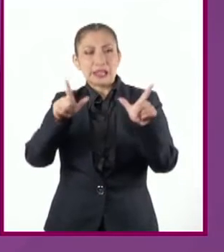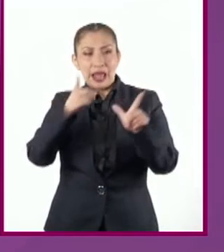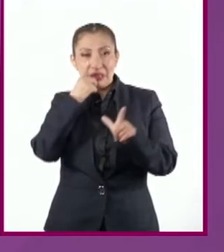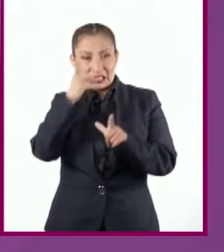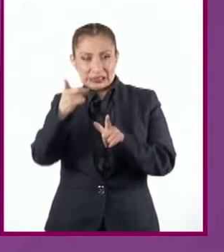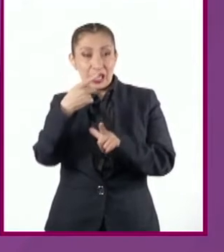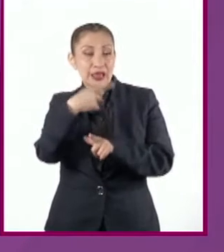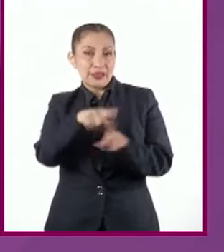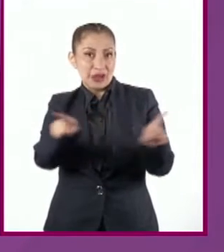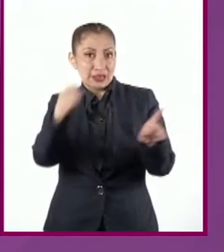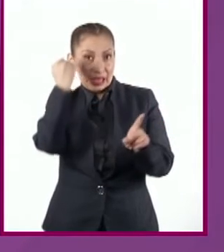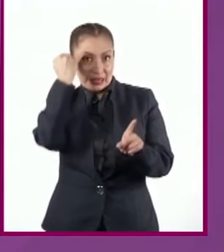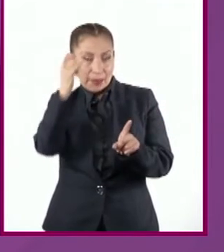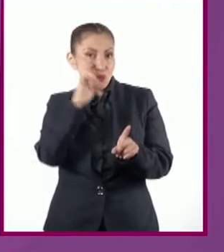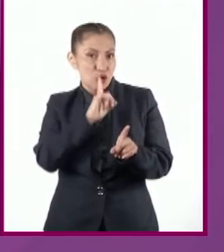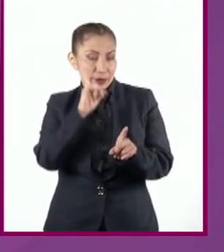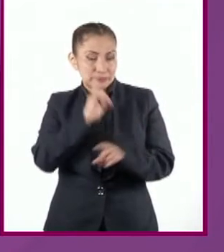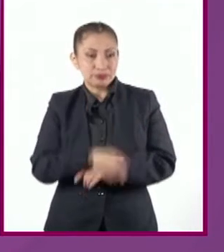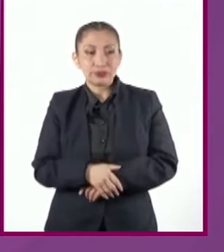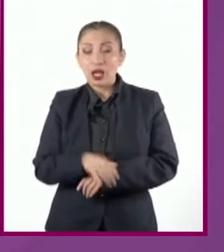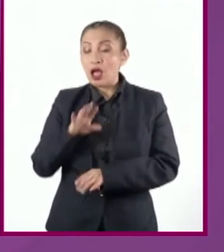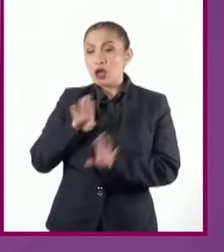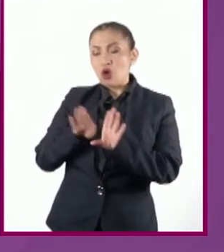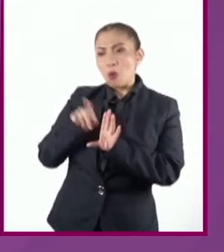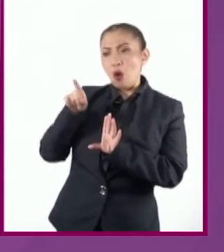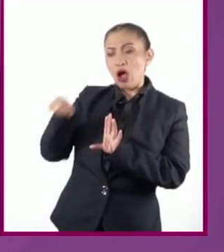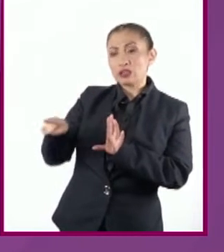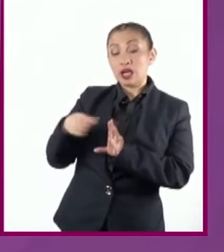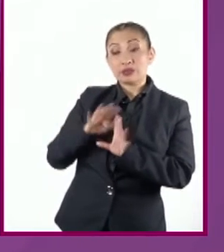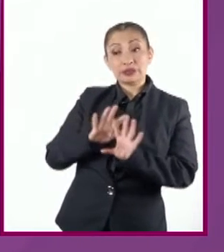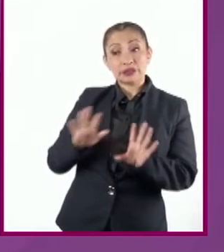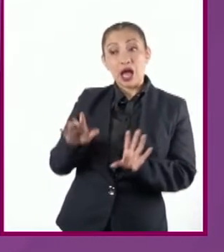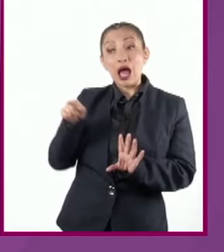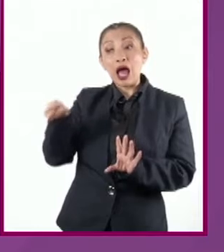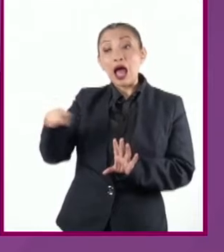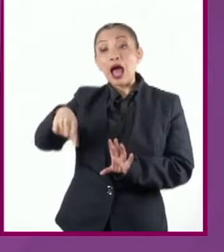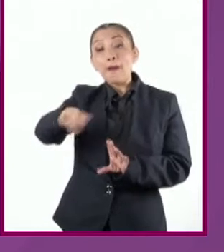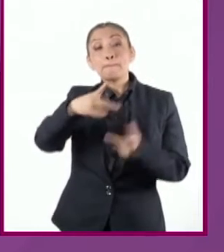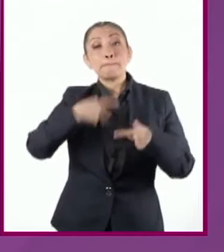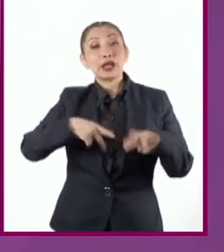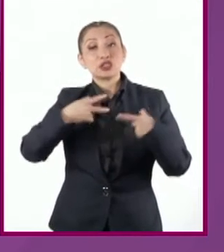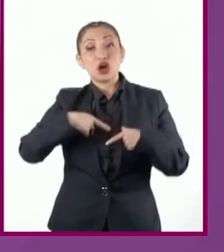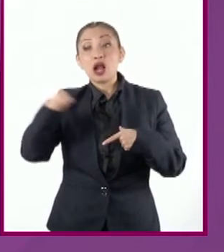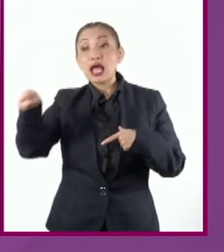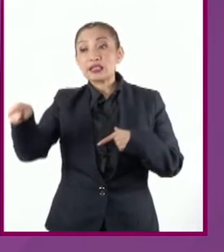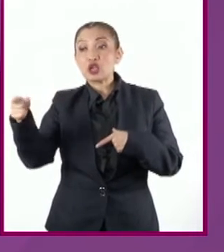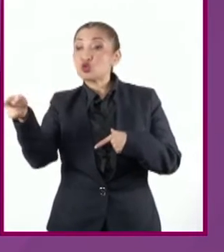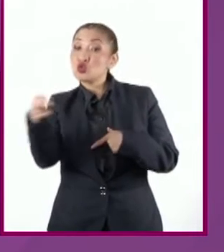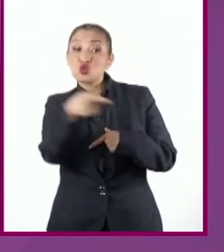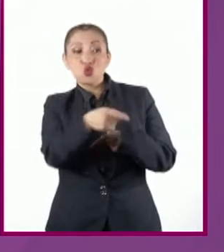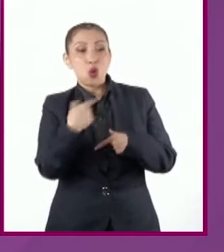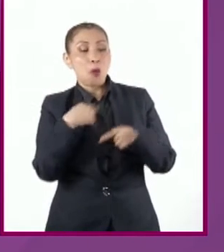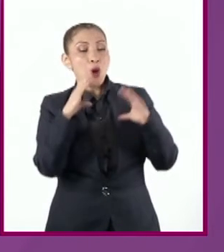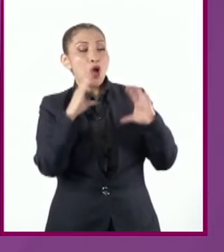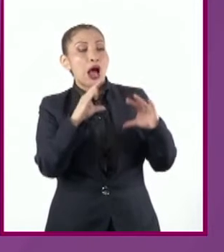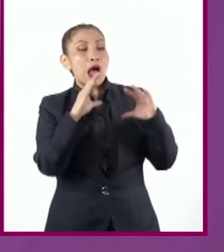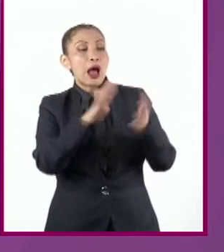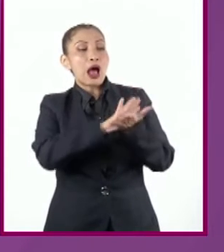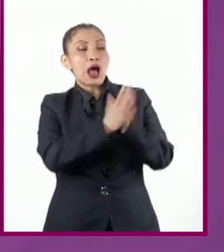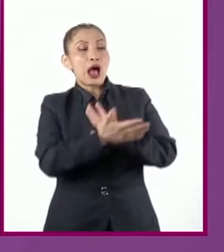lo siguiente: Mas como la providencia tenía ordenado de que las gentes se convirtiesen a nuestra santa fe